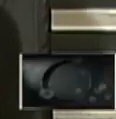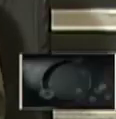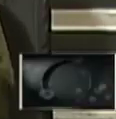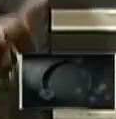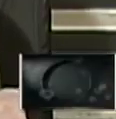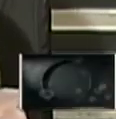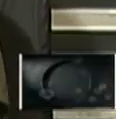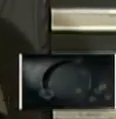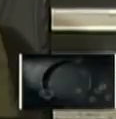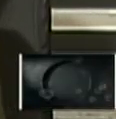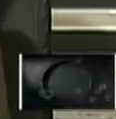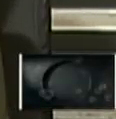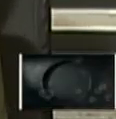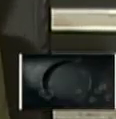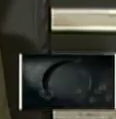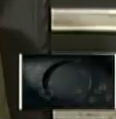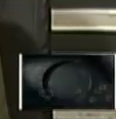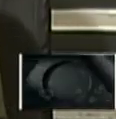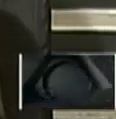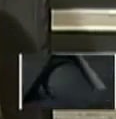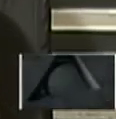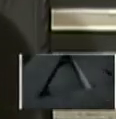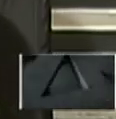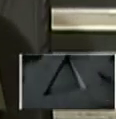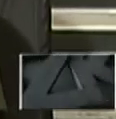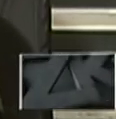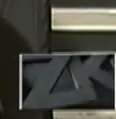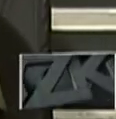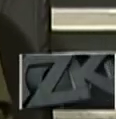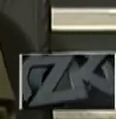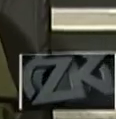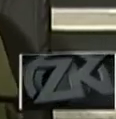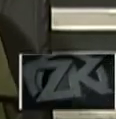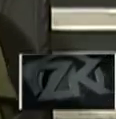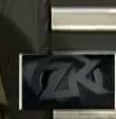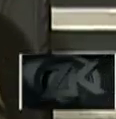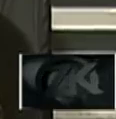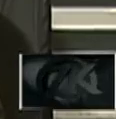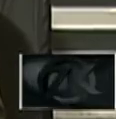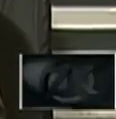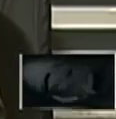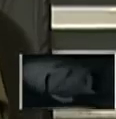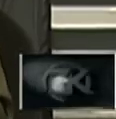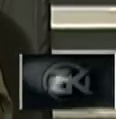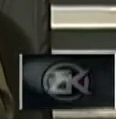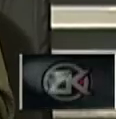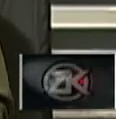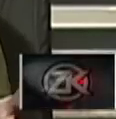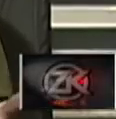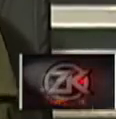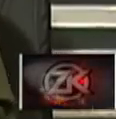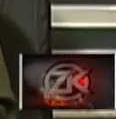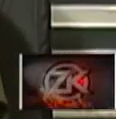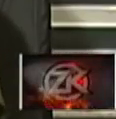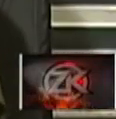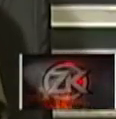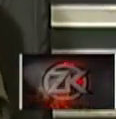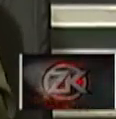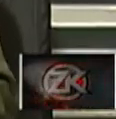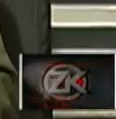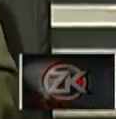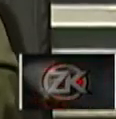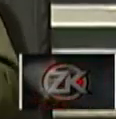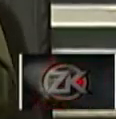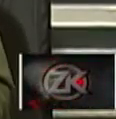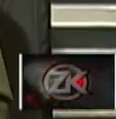el cabeza de mango flaco. Pero bueno, aquí estoy acompañada de mis hermanos de lucha, camaradas. Cerramos esta semana con muchísima información, pasó de todo, sigue